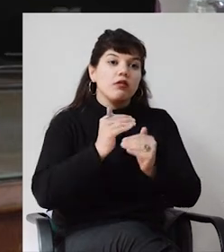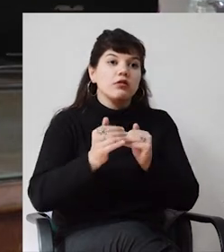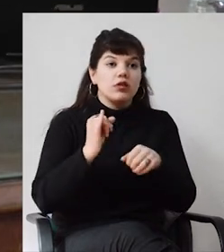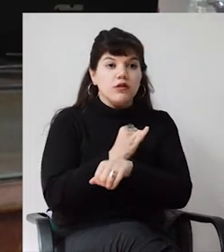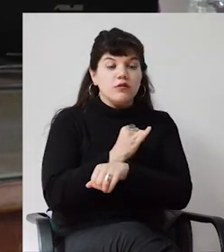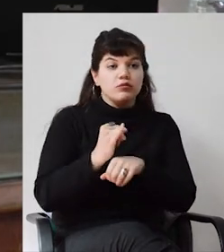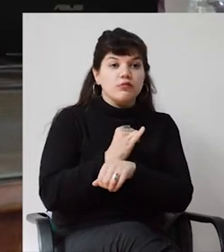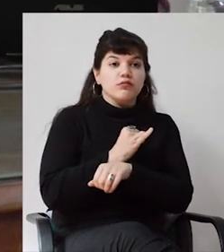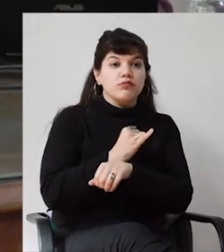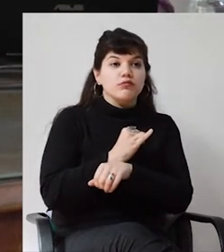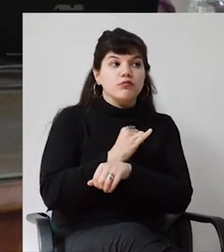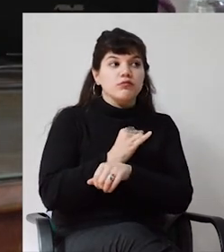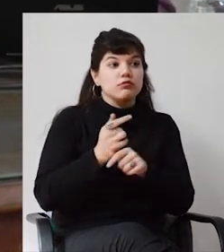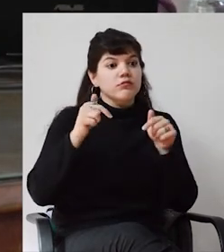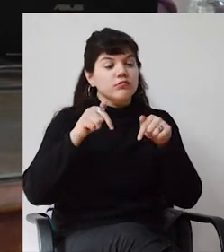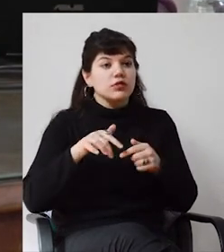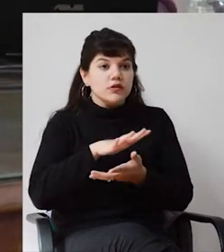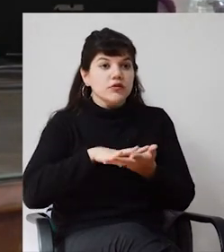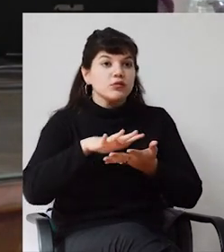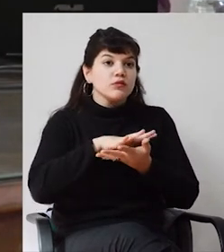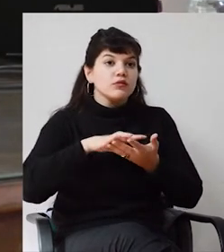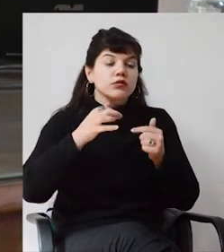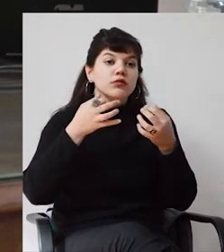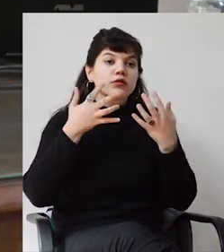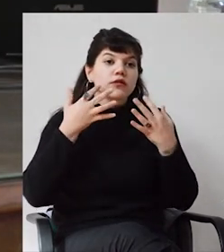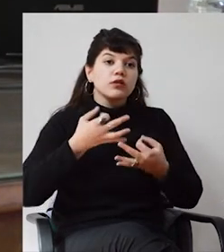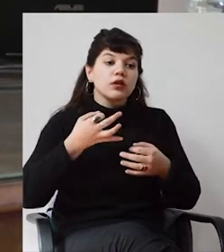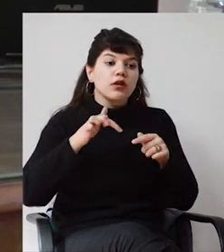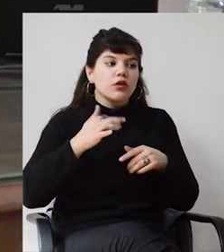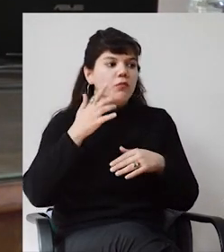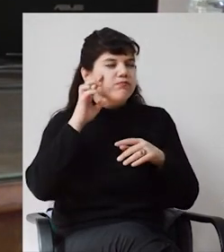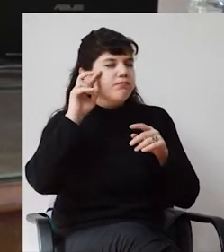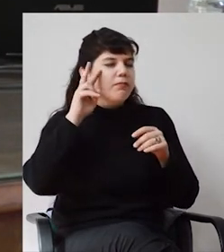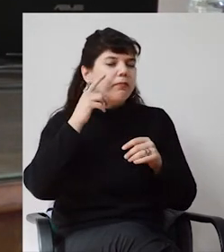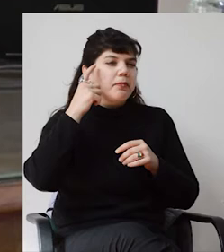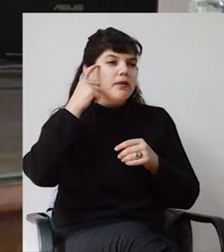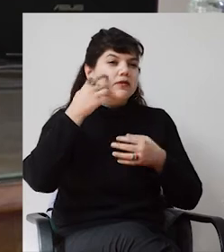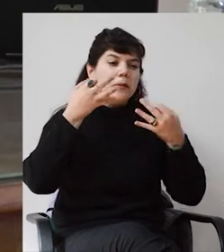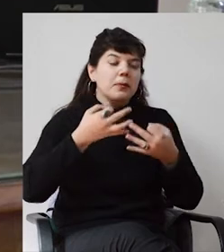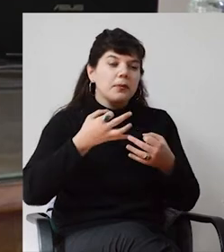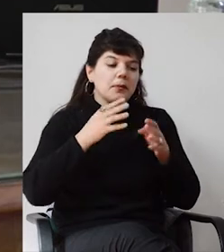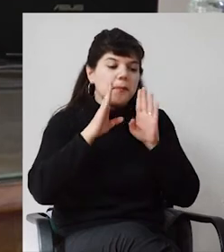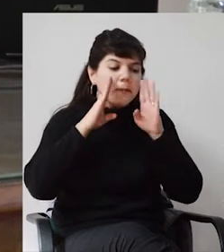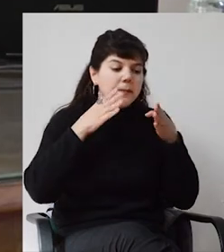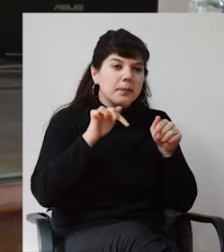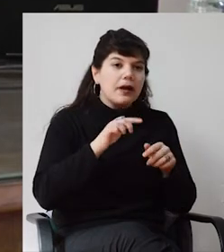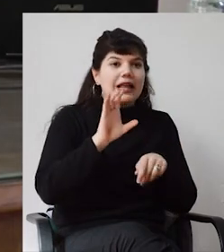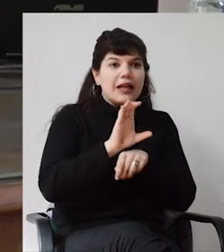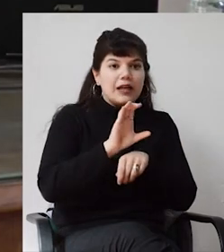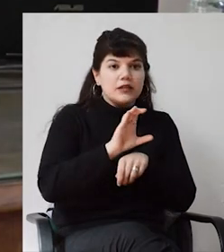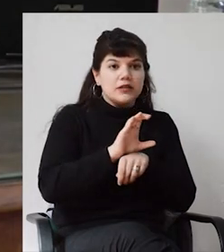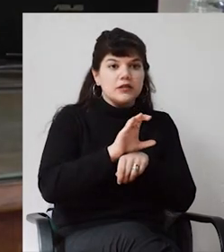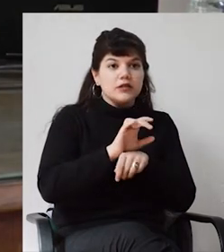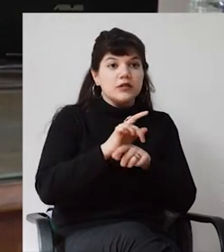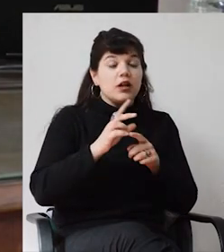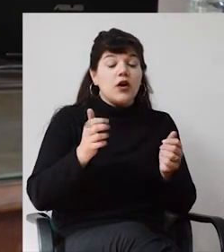desarrollo institucional. En este caso estamos sobre el eje de estructuras académicas.